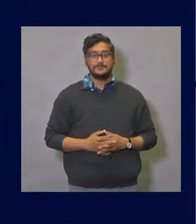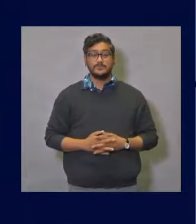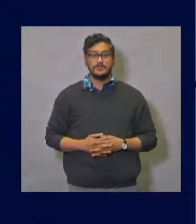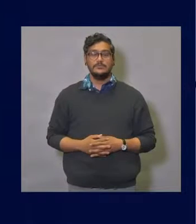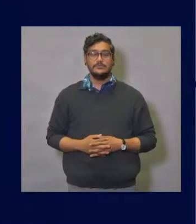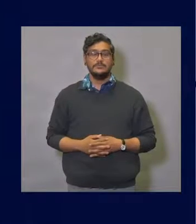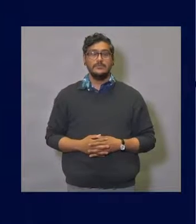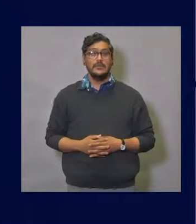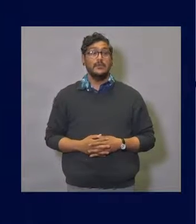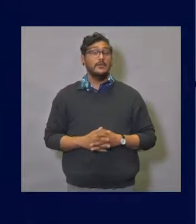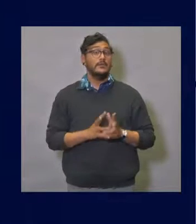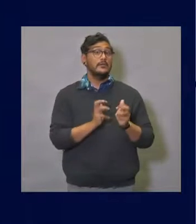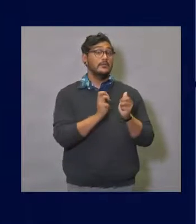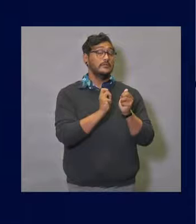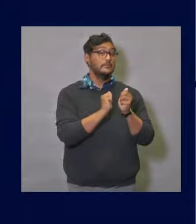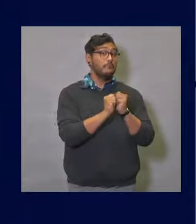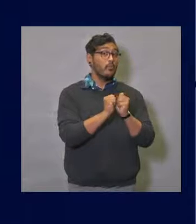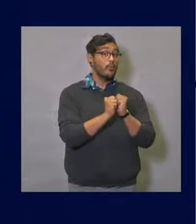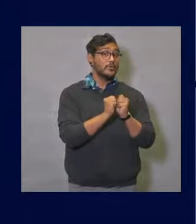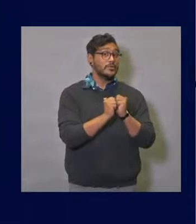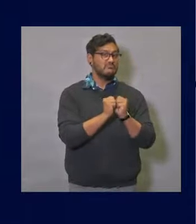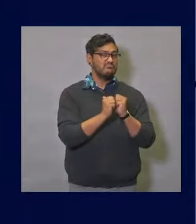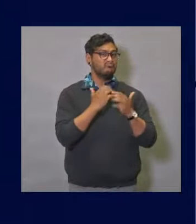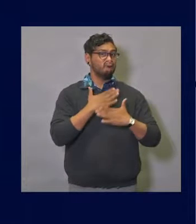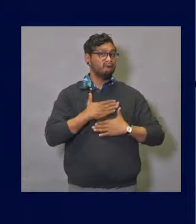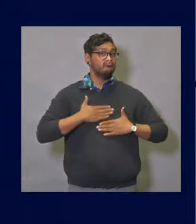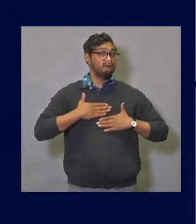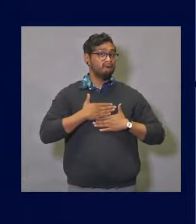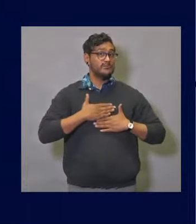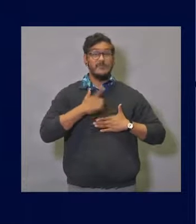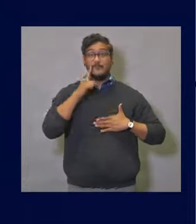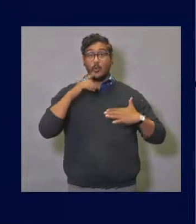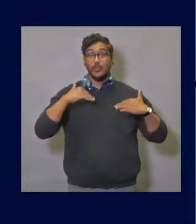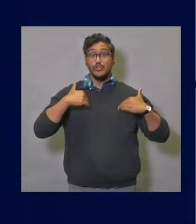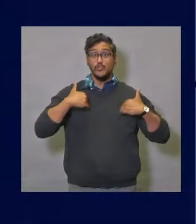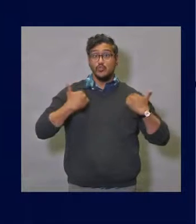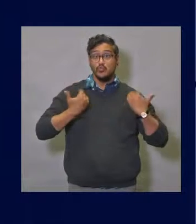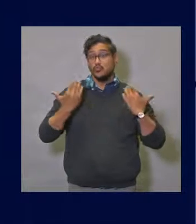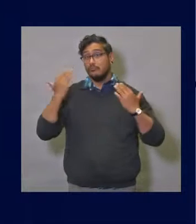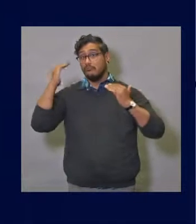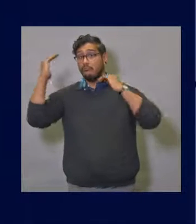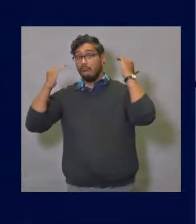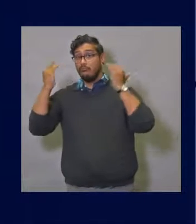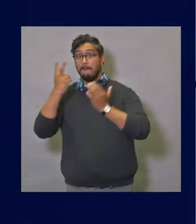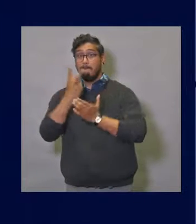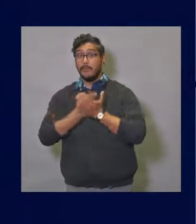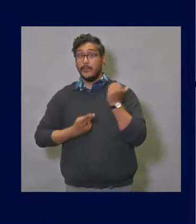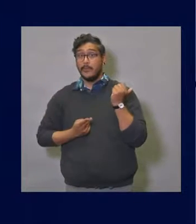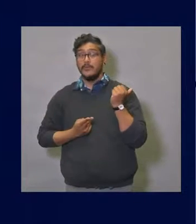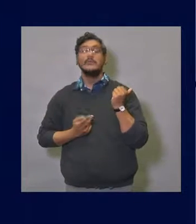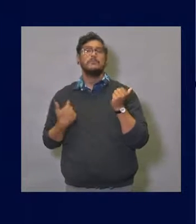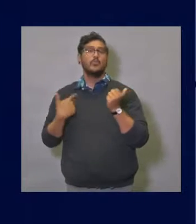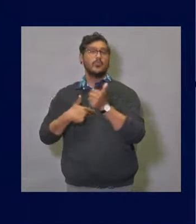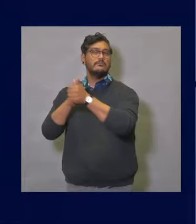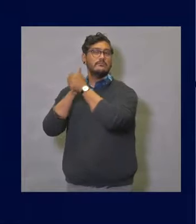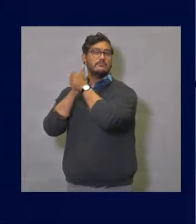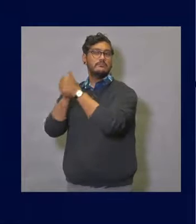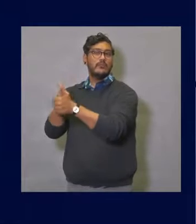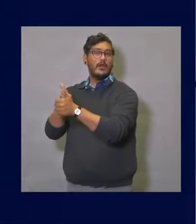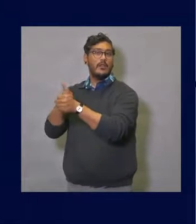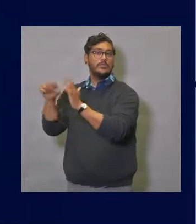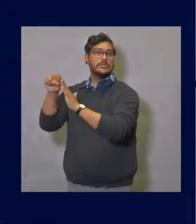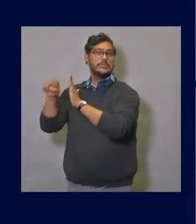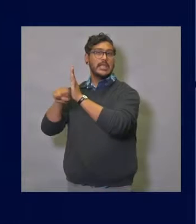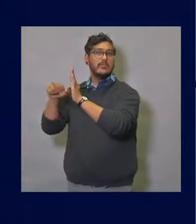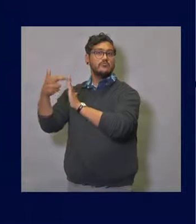Para los deportes recreativos, para jóvenes y adultos, nos estamos guiando por las reglas del estado